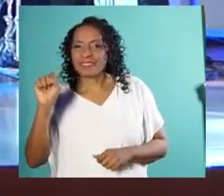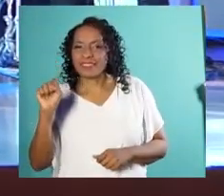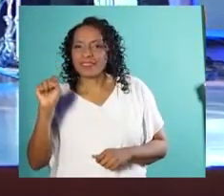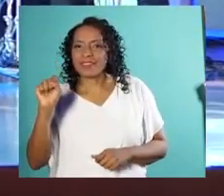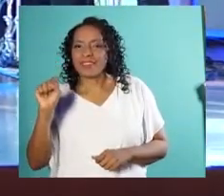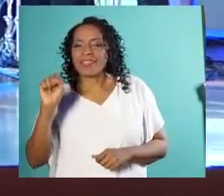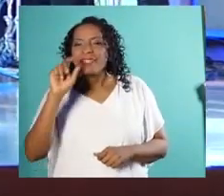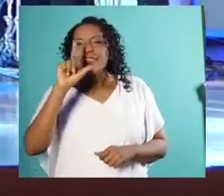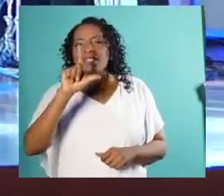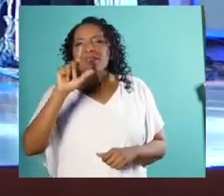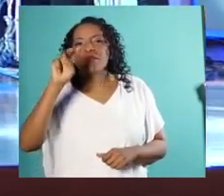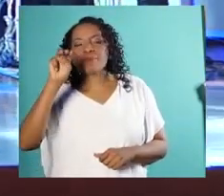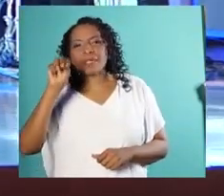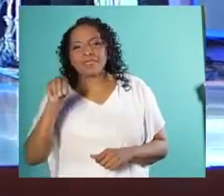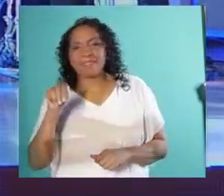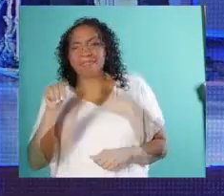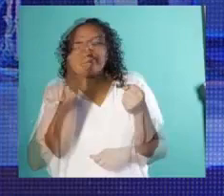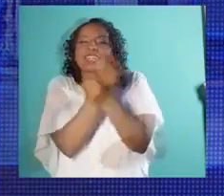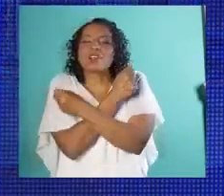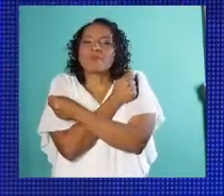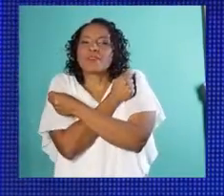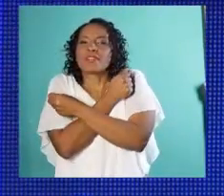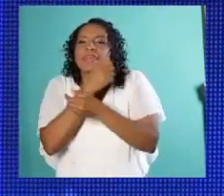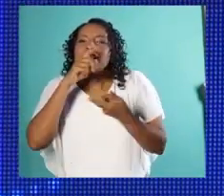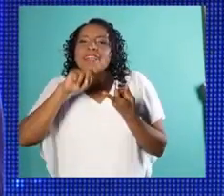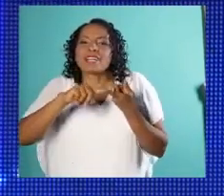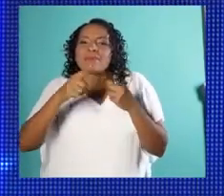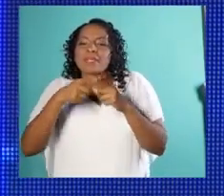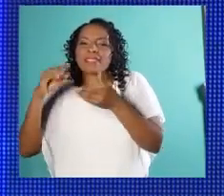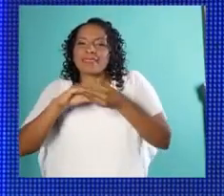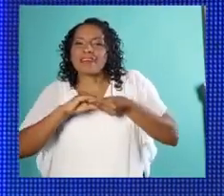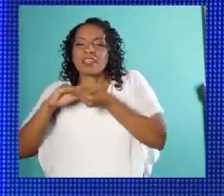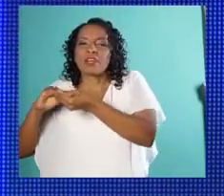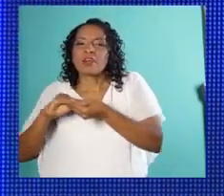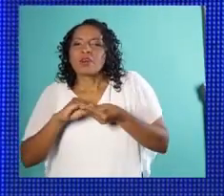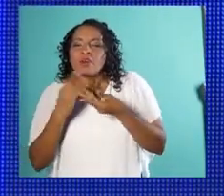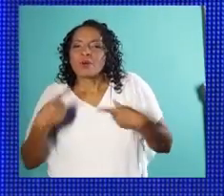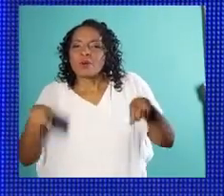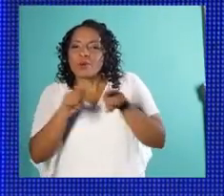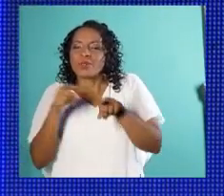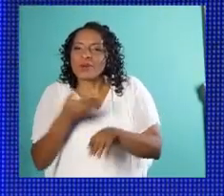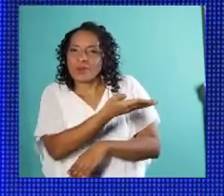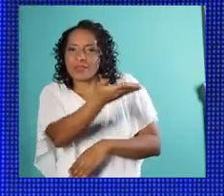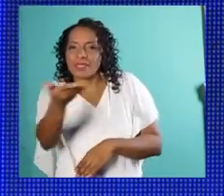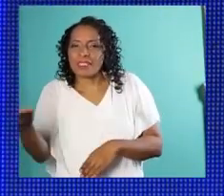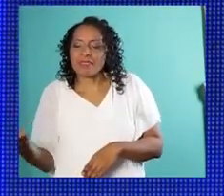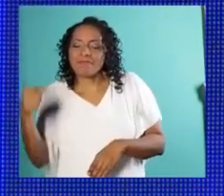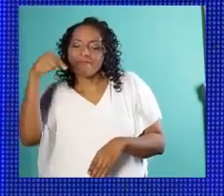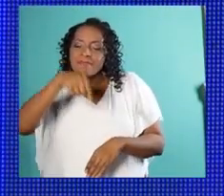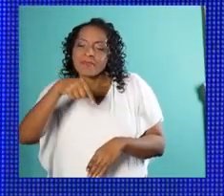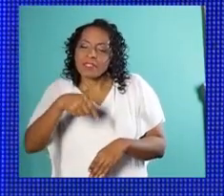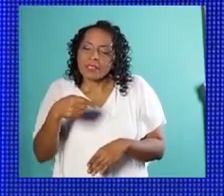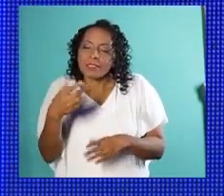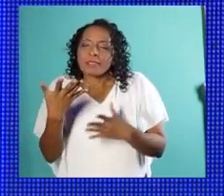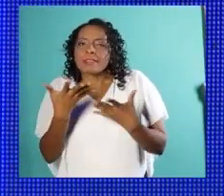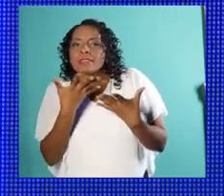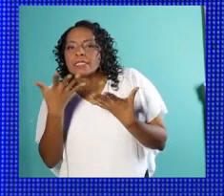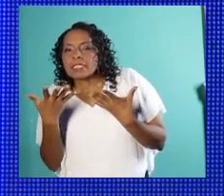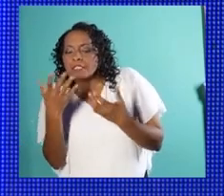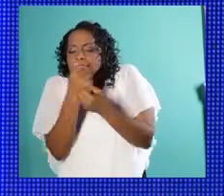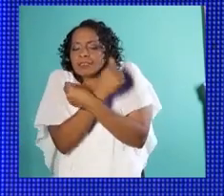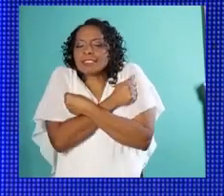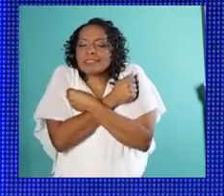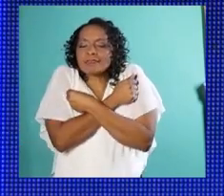Mitil. La verdad que estoy muy, muy feliz en tiempos en que definitivamente debemos aferrarnos al amor